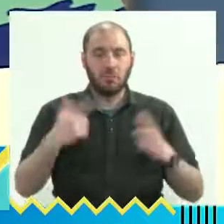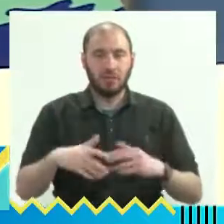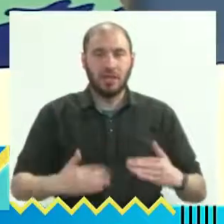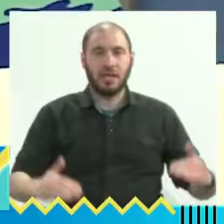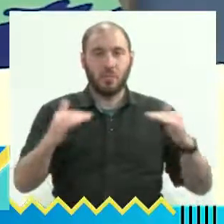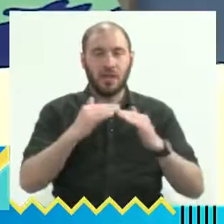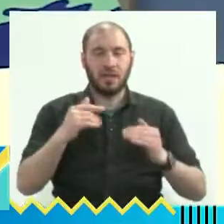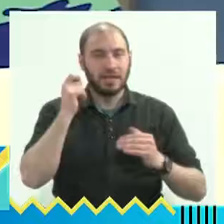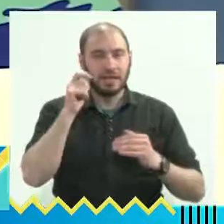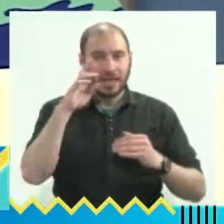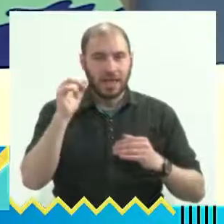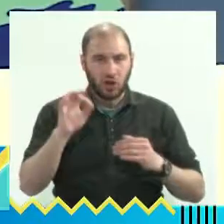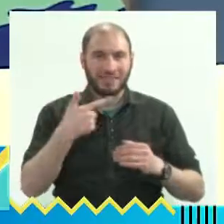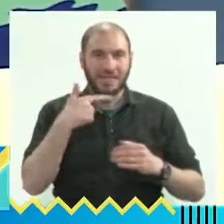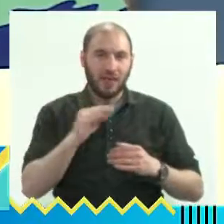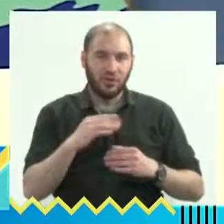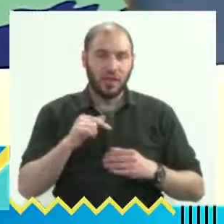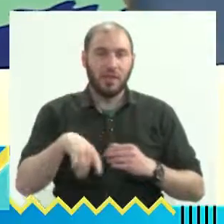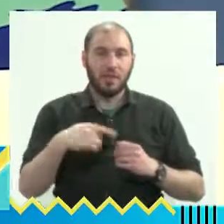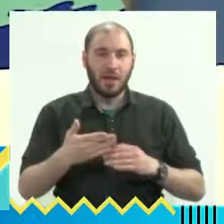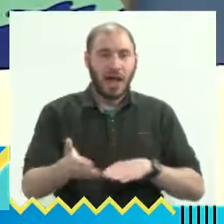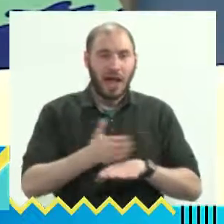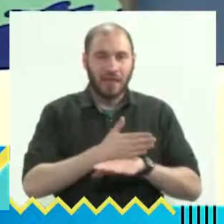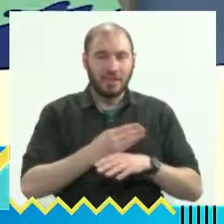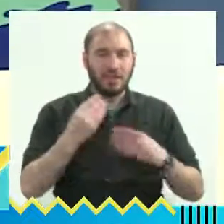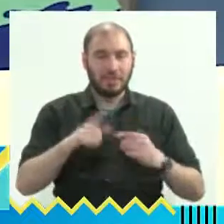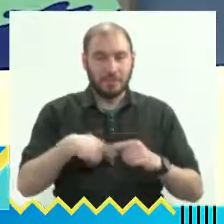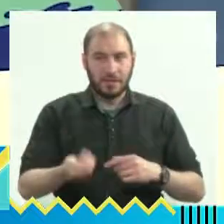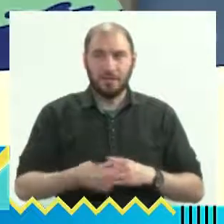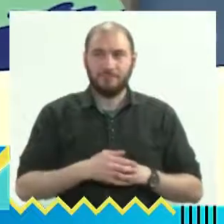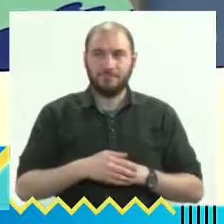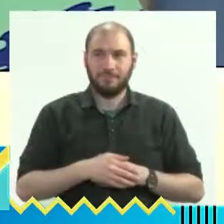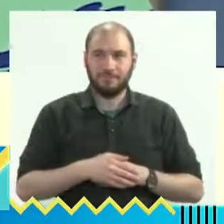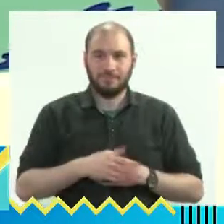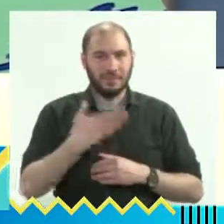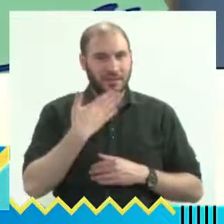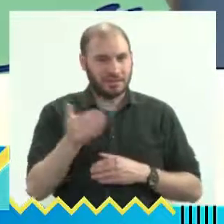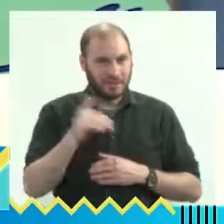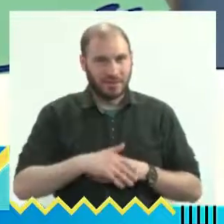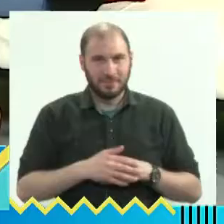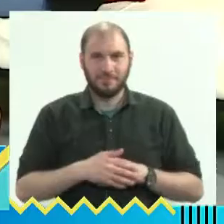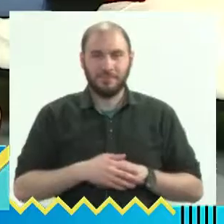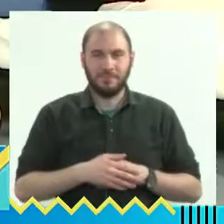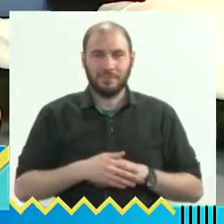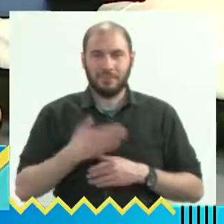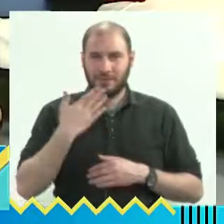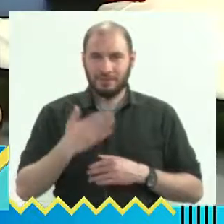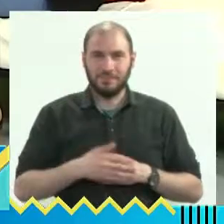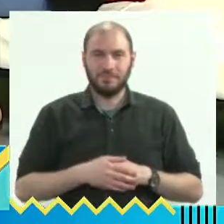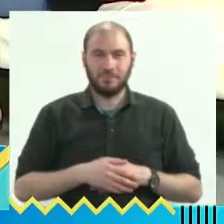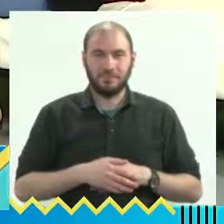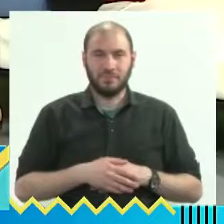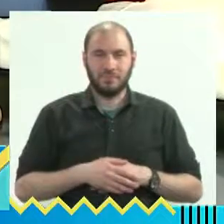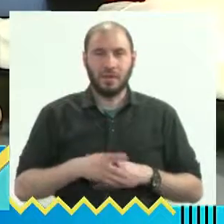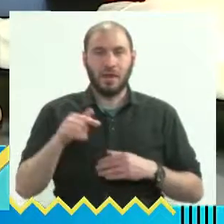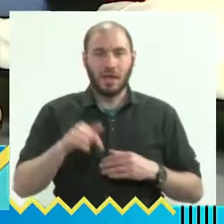Equidad y Género. Bueno, senadora que nos va a estar en la previa de lo que pase mañana. Muchas gracias, Andrea, por estar presente. Bueno,